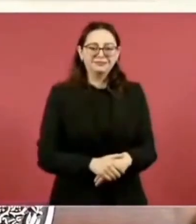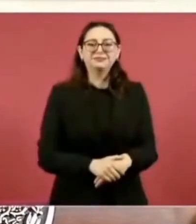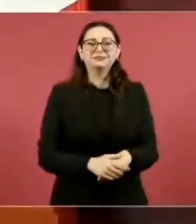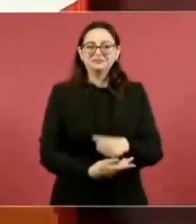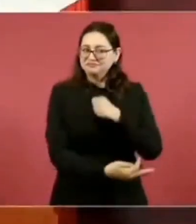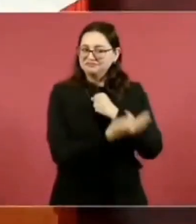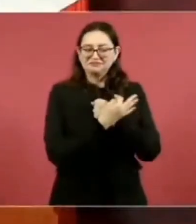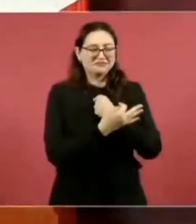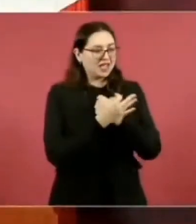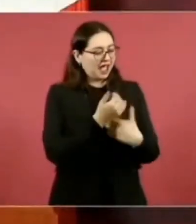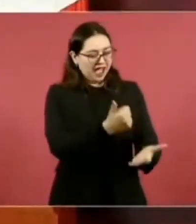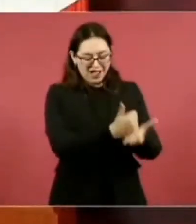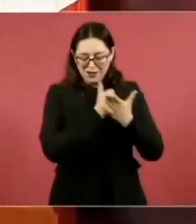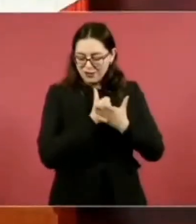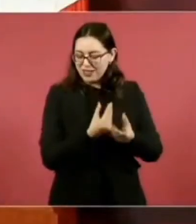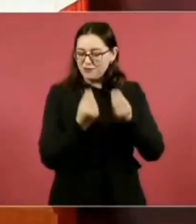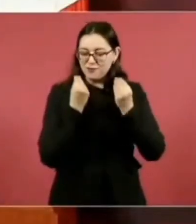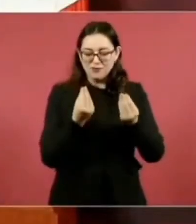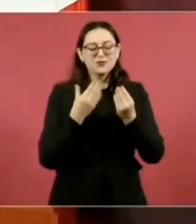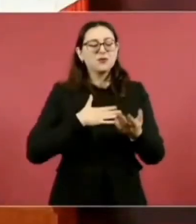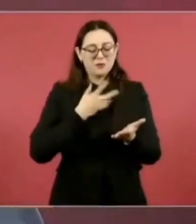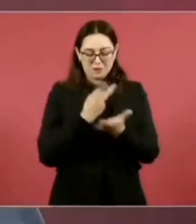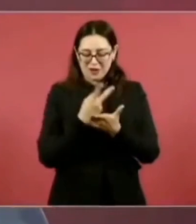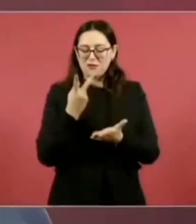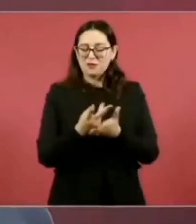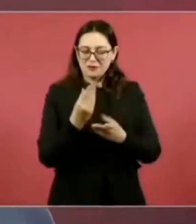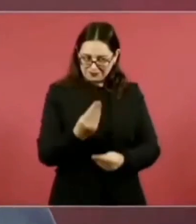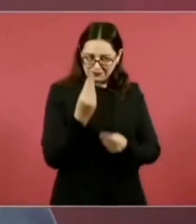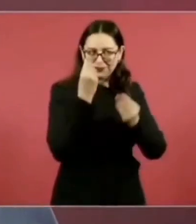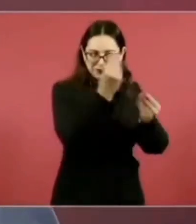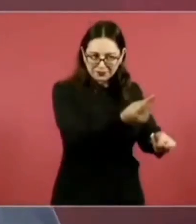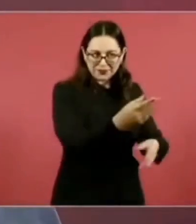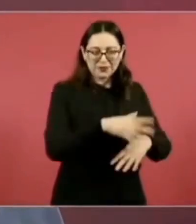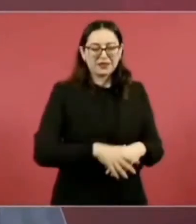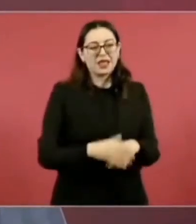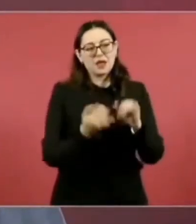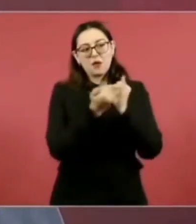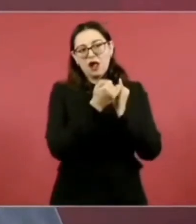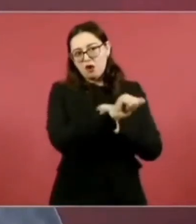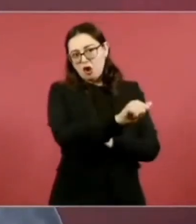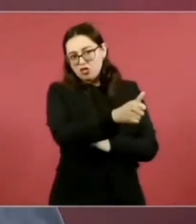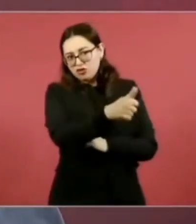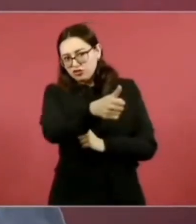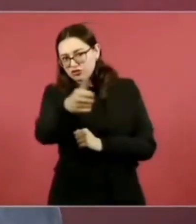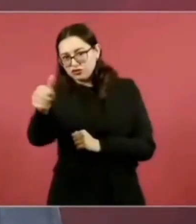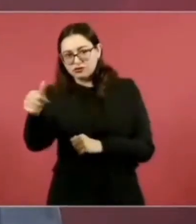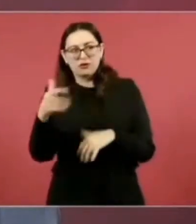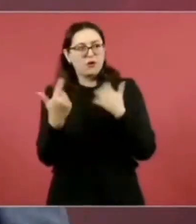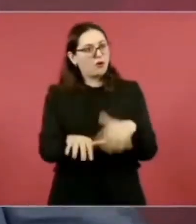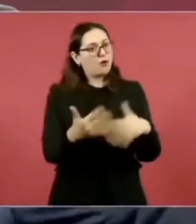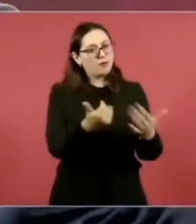al movimiento de transformación. Y así vamos a premiar